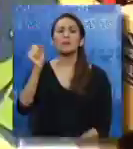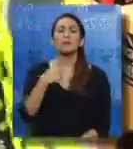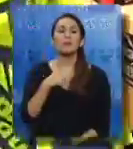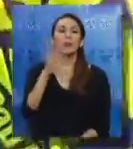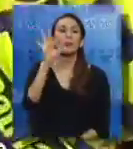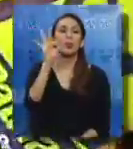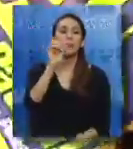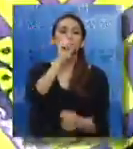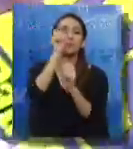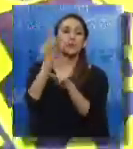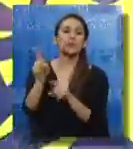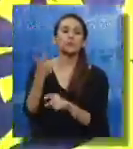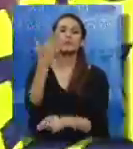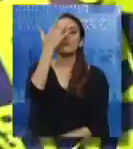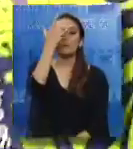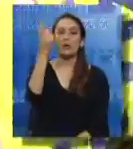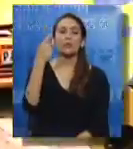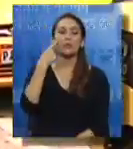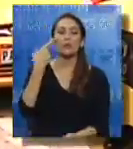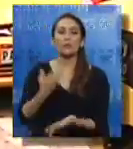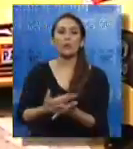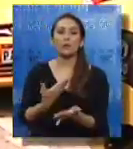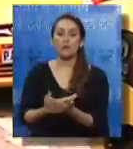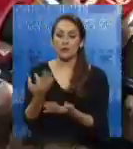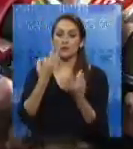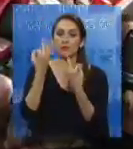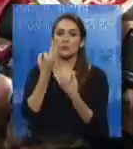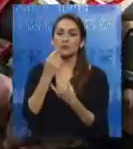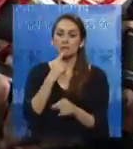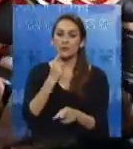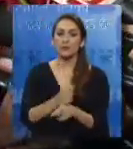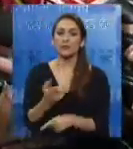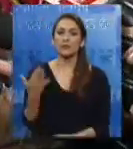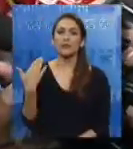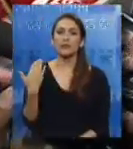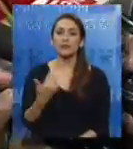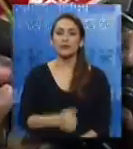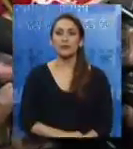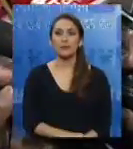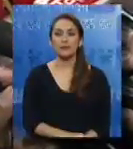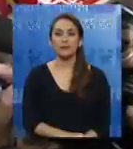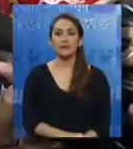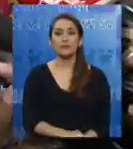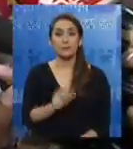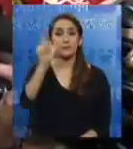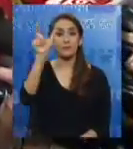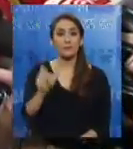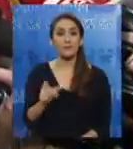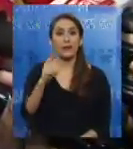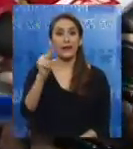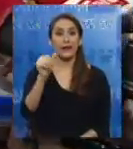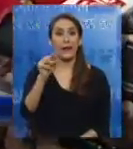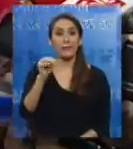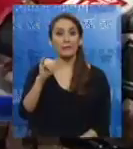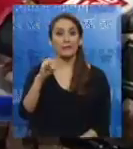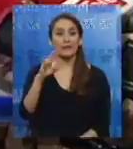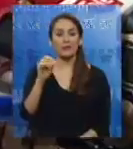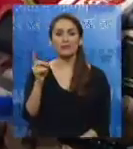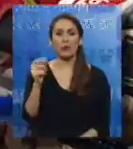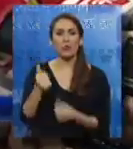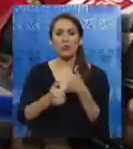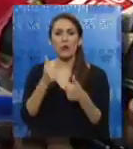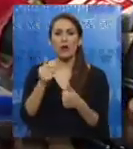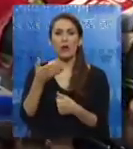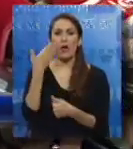preguntas, para que Ramiro González compruebe esta aseveración. Queremos que el economista González nos diga de cuál campaña